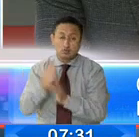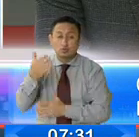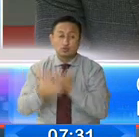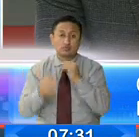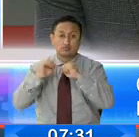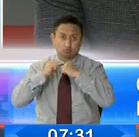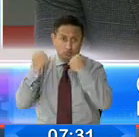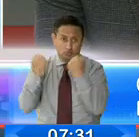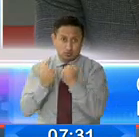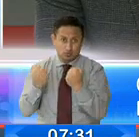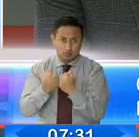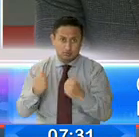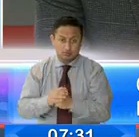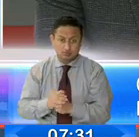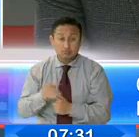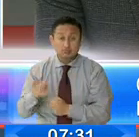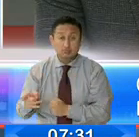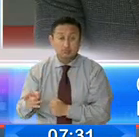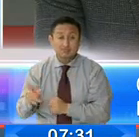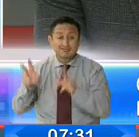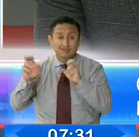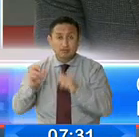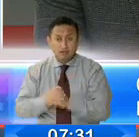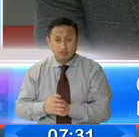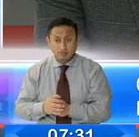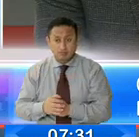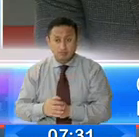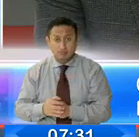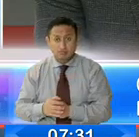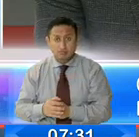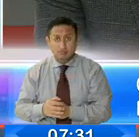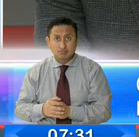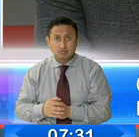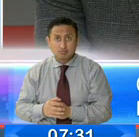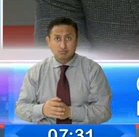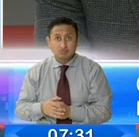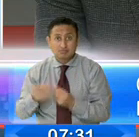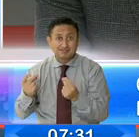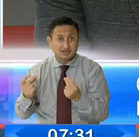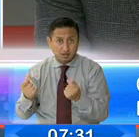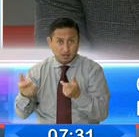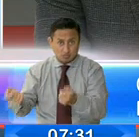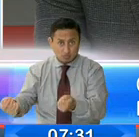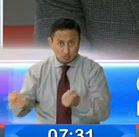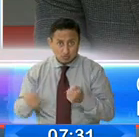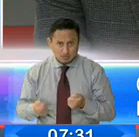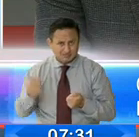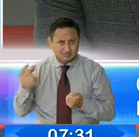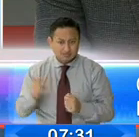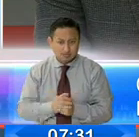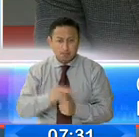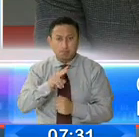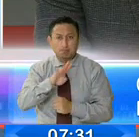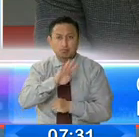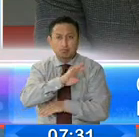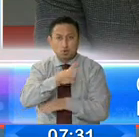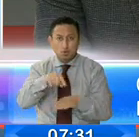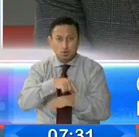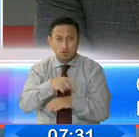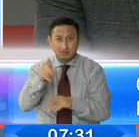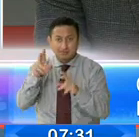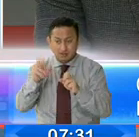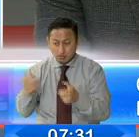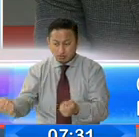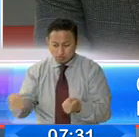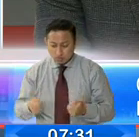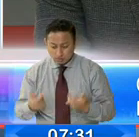social, admiten el tema de igual manera, de una manera rápida, en 24 horas admiten el tema